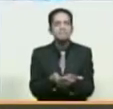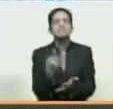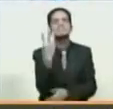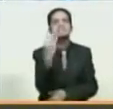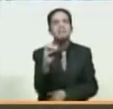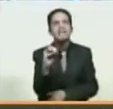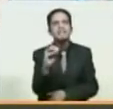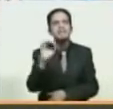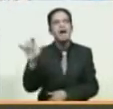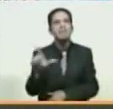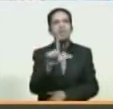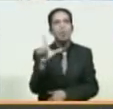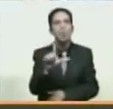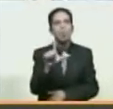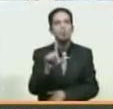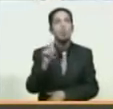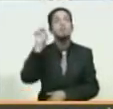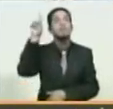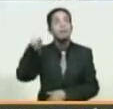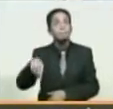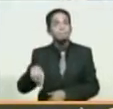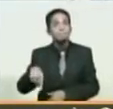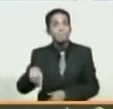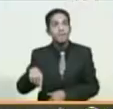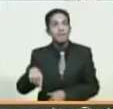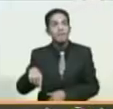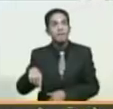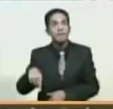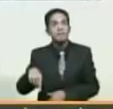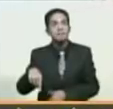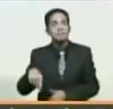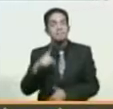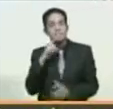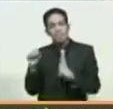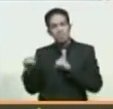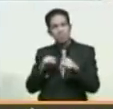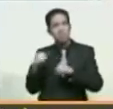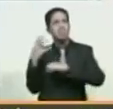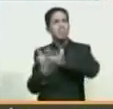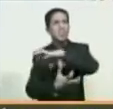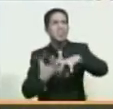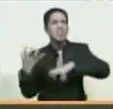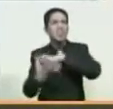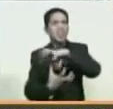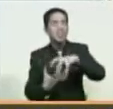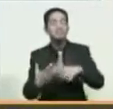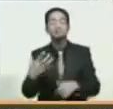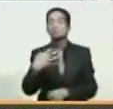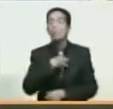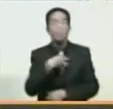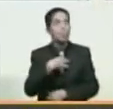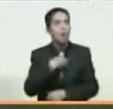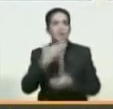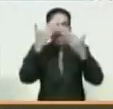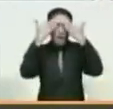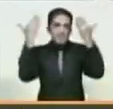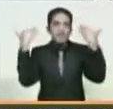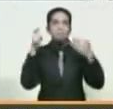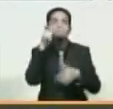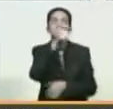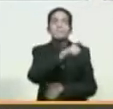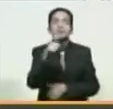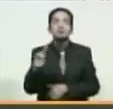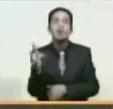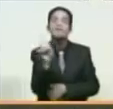julio. También en medio de una intensa violencia, no podemos olvidar que muchos